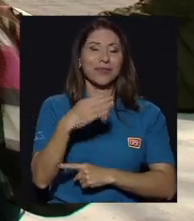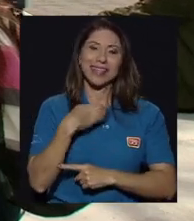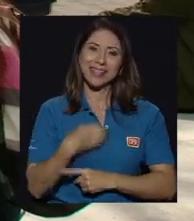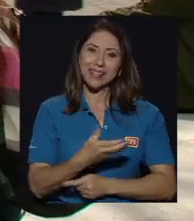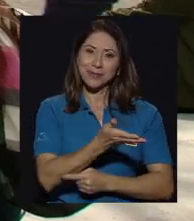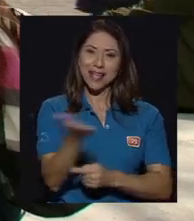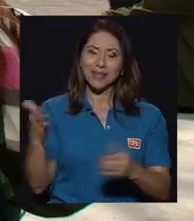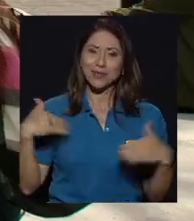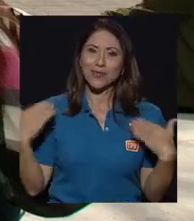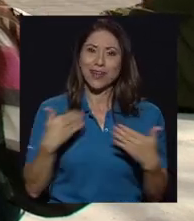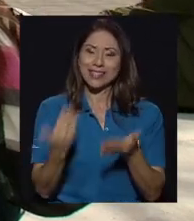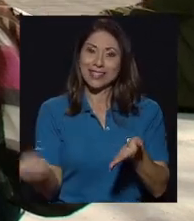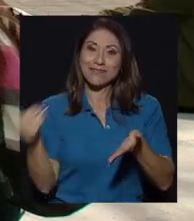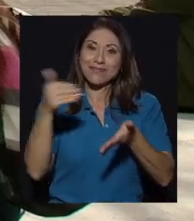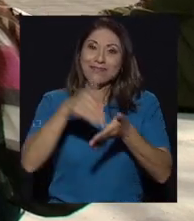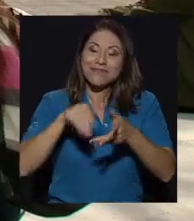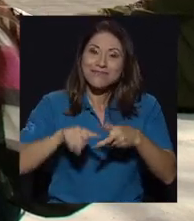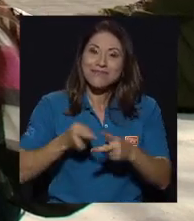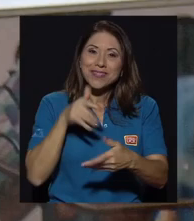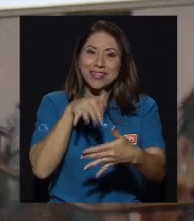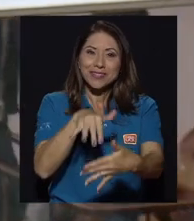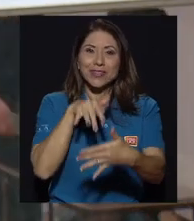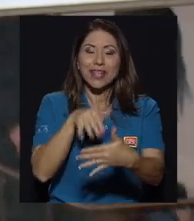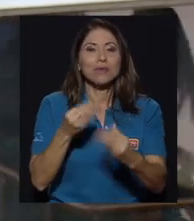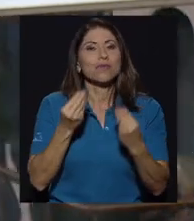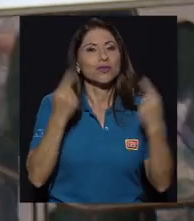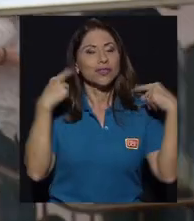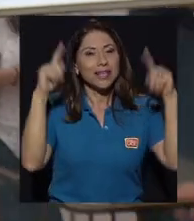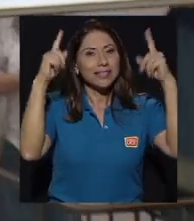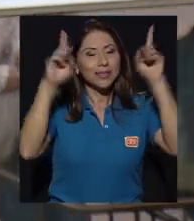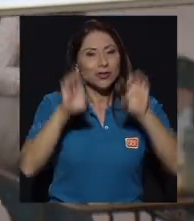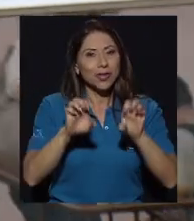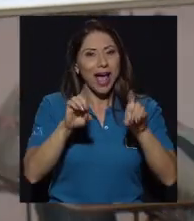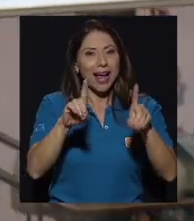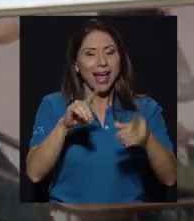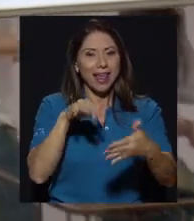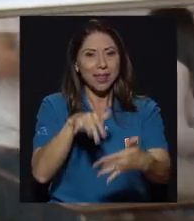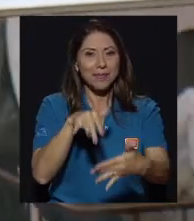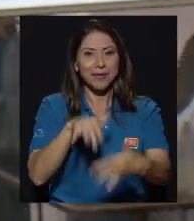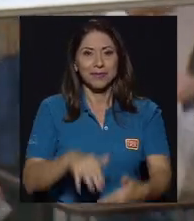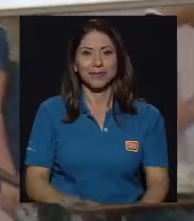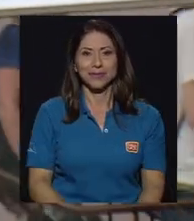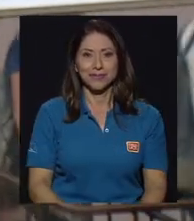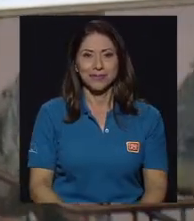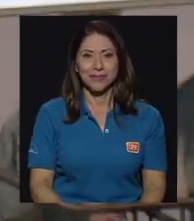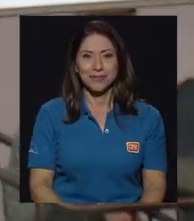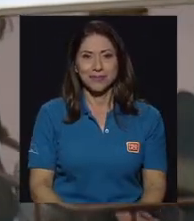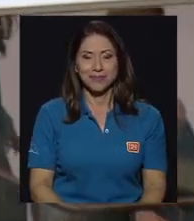deseamos a los estudiantes un feliz regreso a clases, lleno de muchos éxitos académicos.